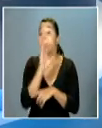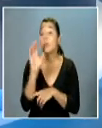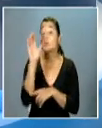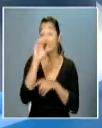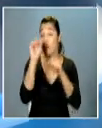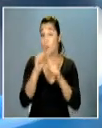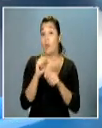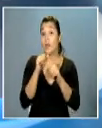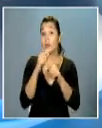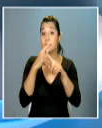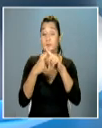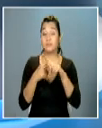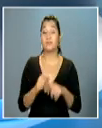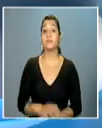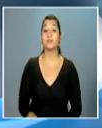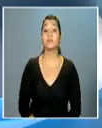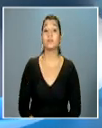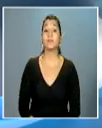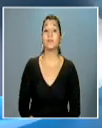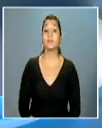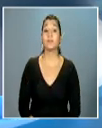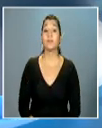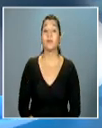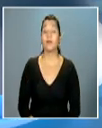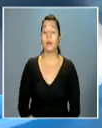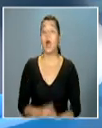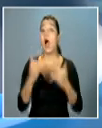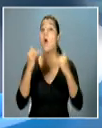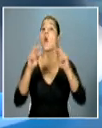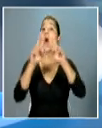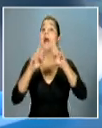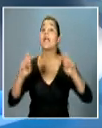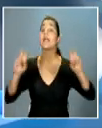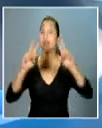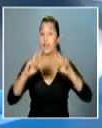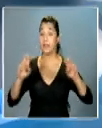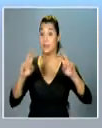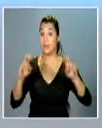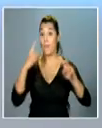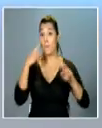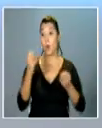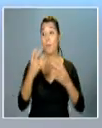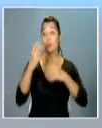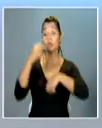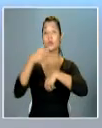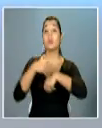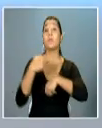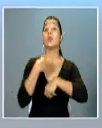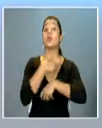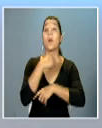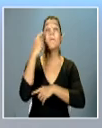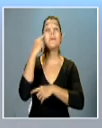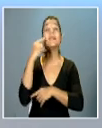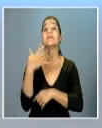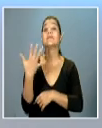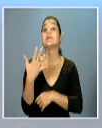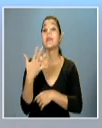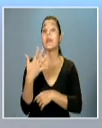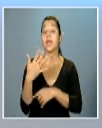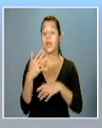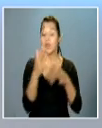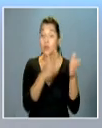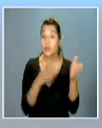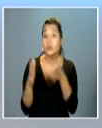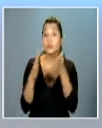por algún caso en específico. Ok, aquí el análisis va por esta vía. Durante mucho tiempo nosotros hemos pensado que el crimen organizado está